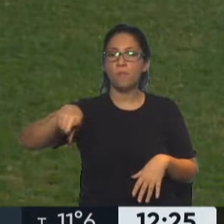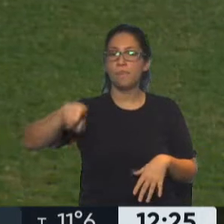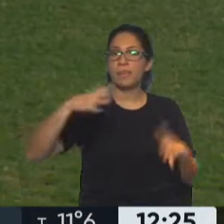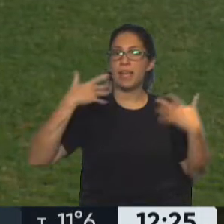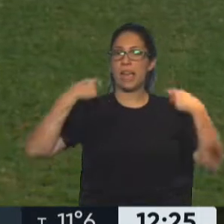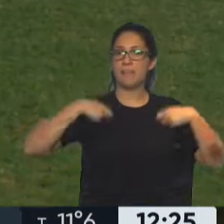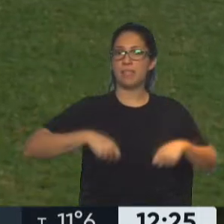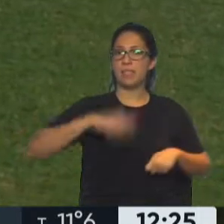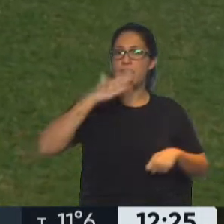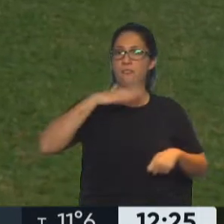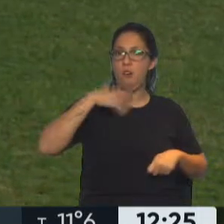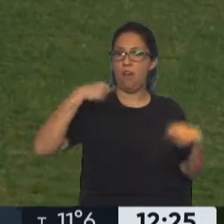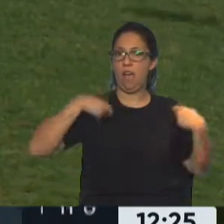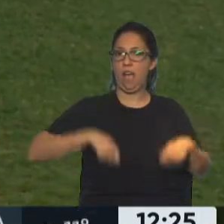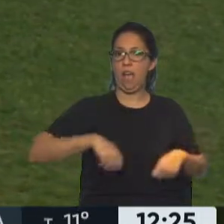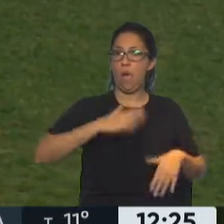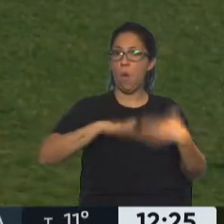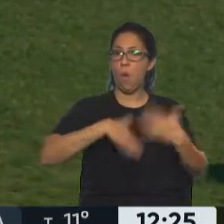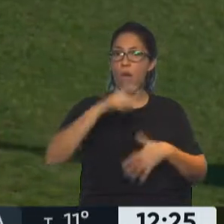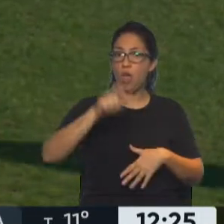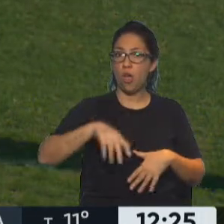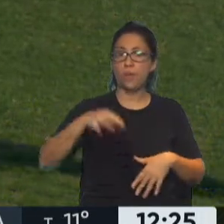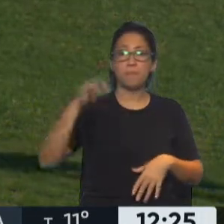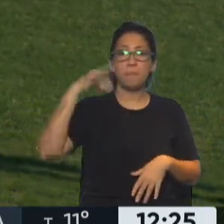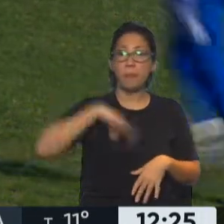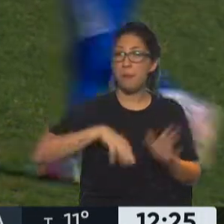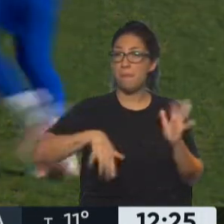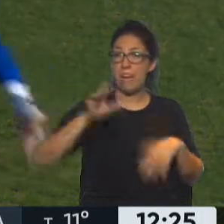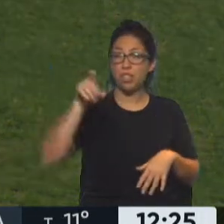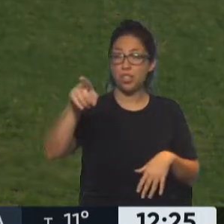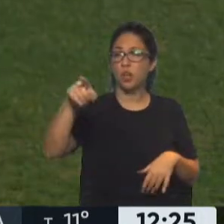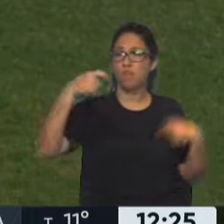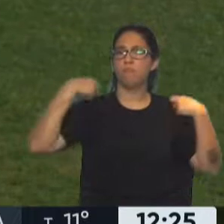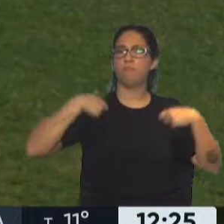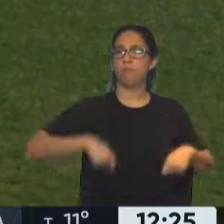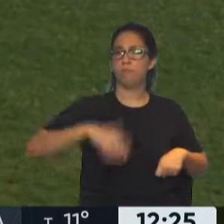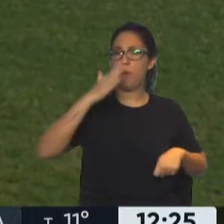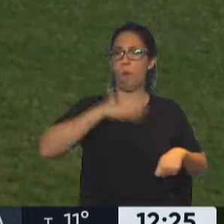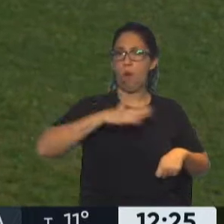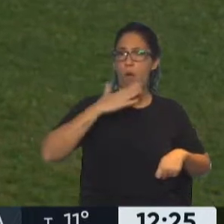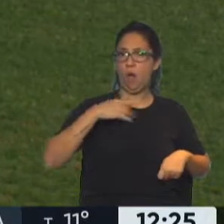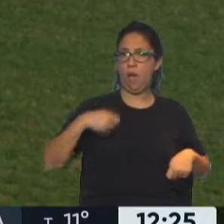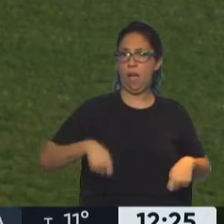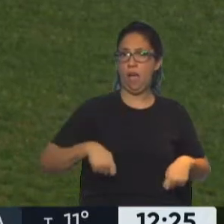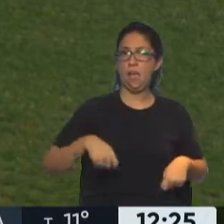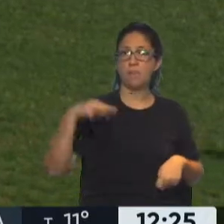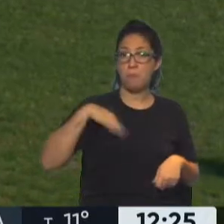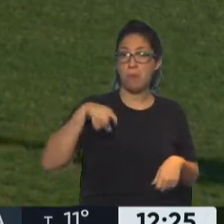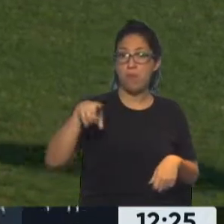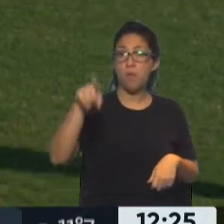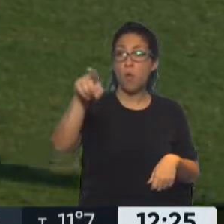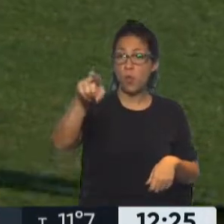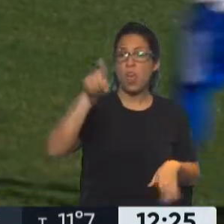vestir la camiseta de Boca Juniors. Jugadores, el mayor premio que ustedes tienen es vestir la camiseta de Boca Juniors y están